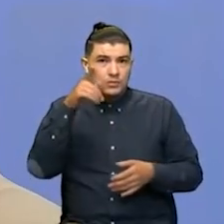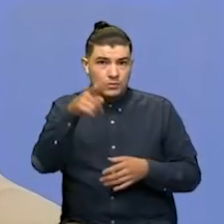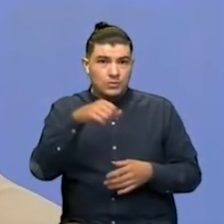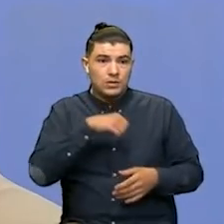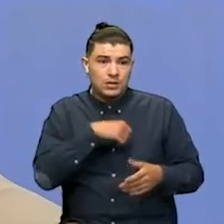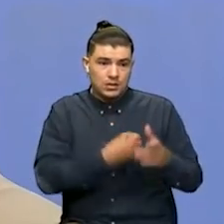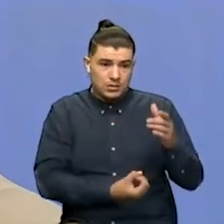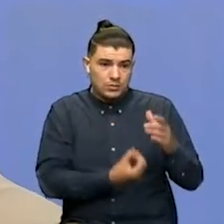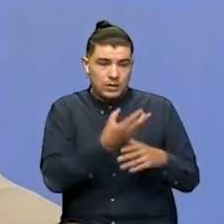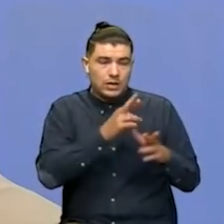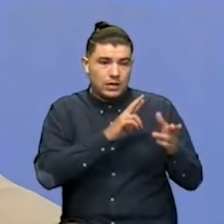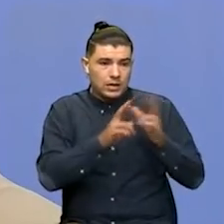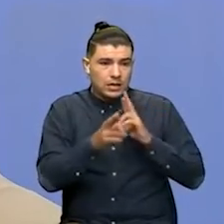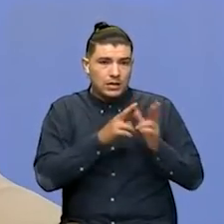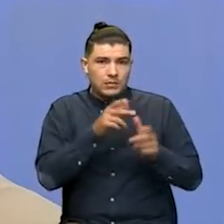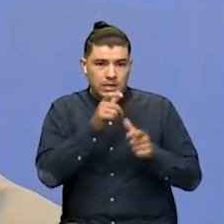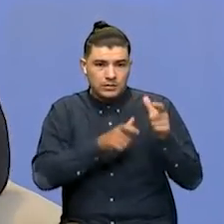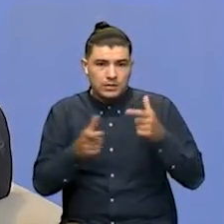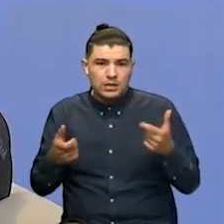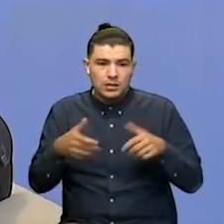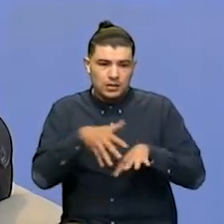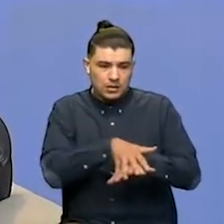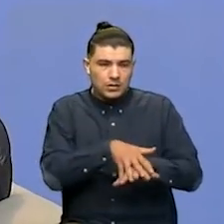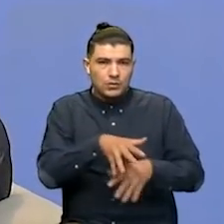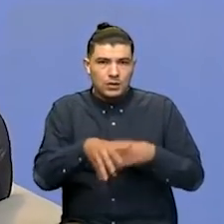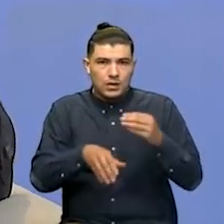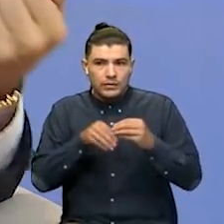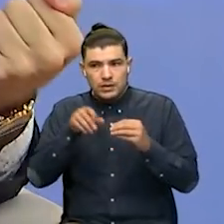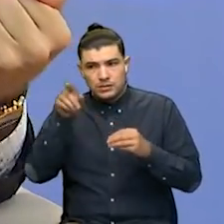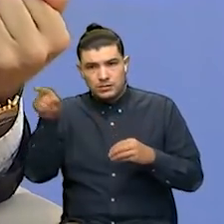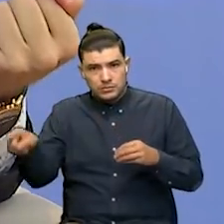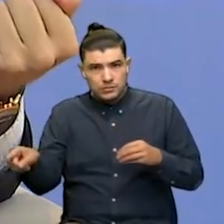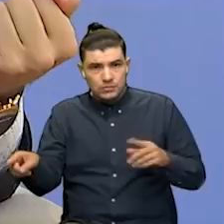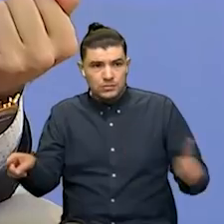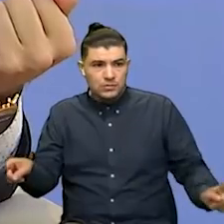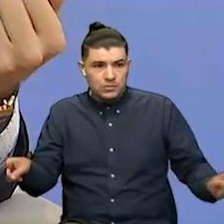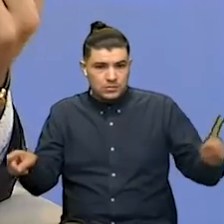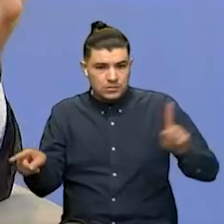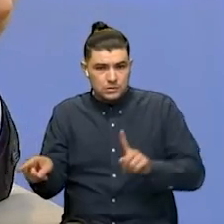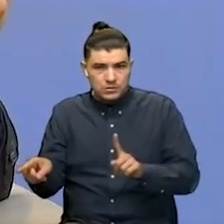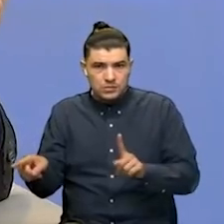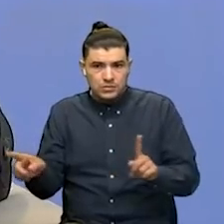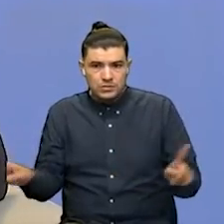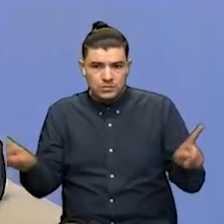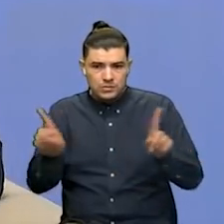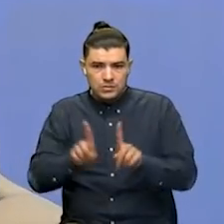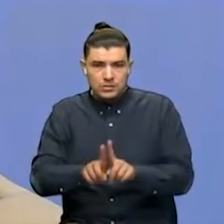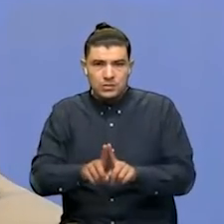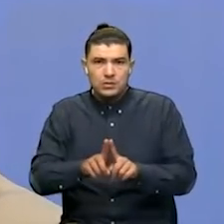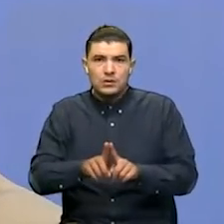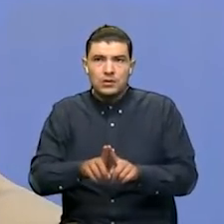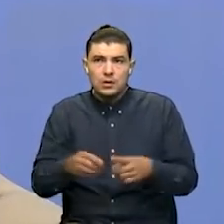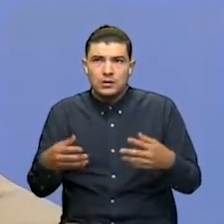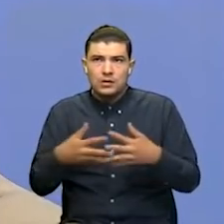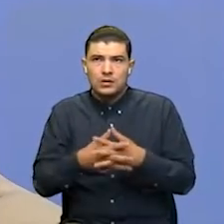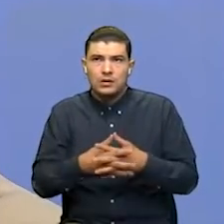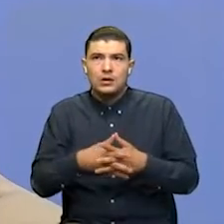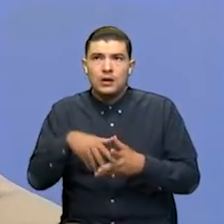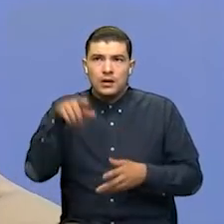nueva relación, una persona, los bienes se unen. Tanto los de él, todos los bienes que tenga, como los de ella se unirían y